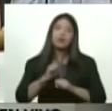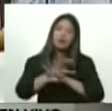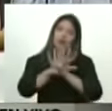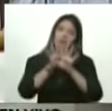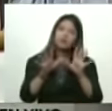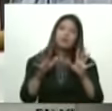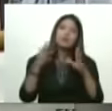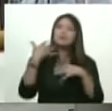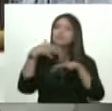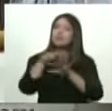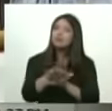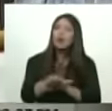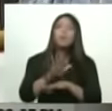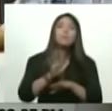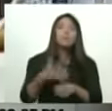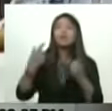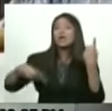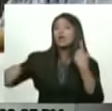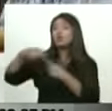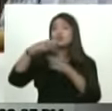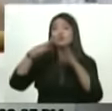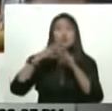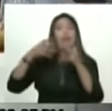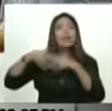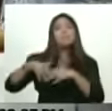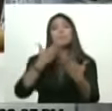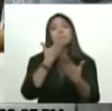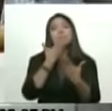porque como era un clamor de todos los exportadores,